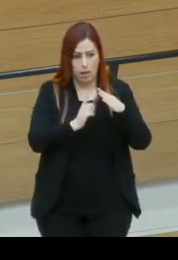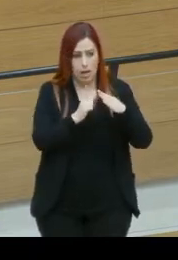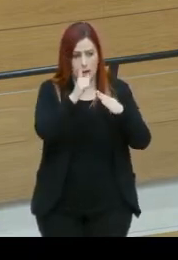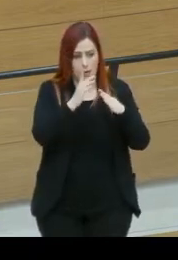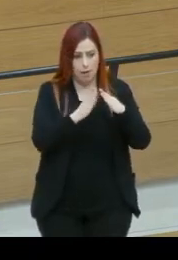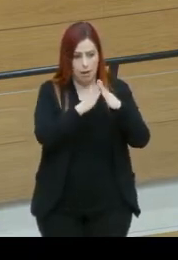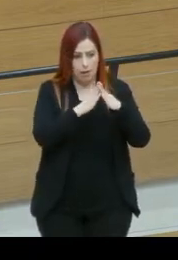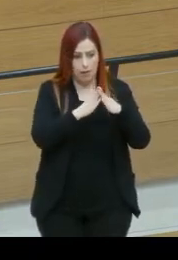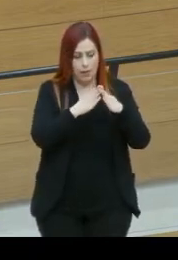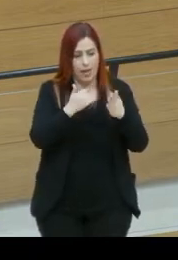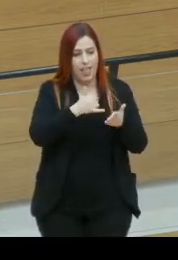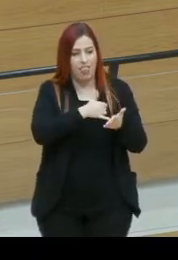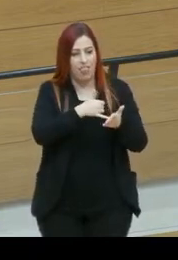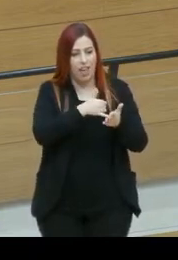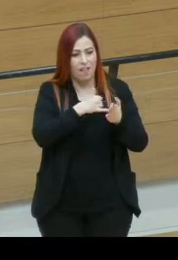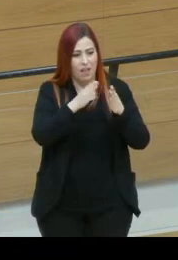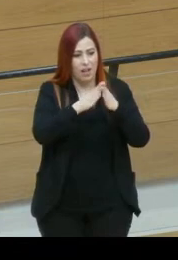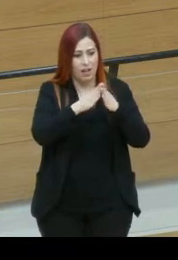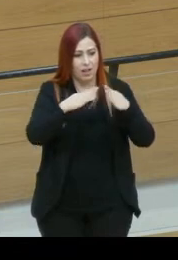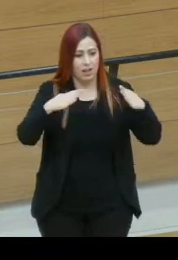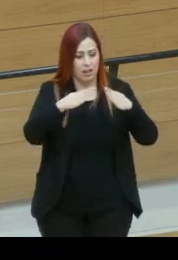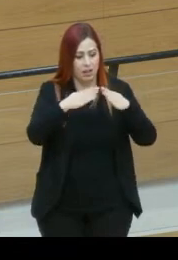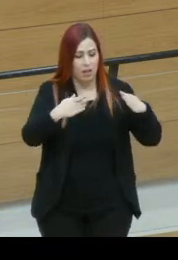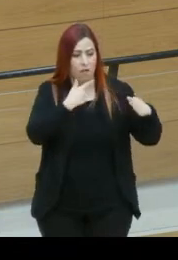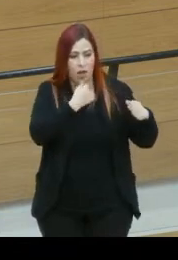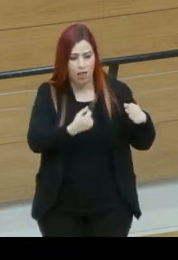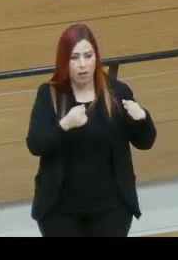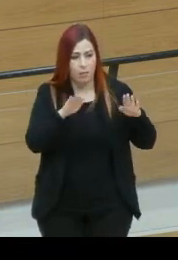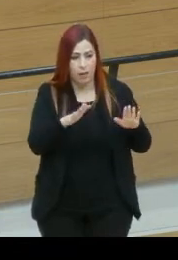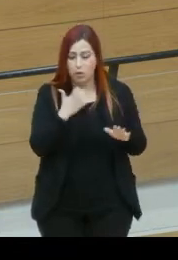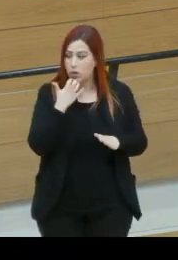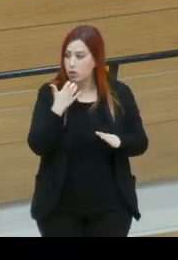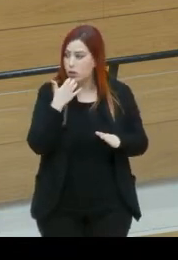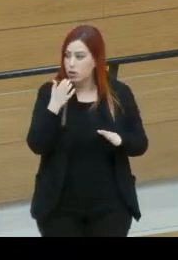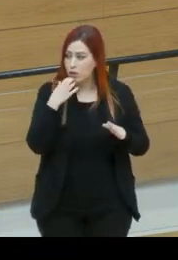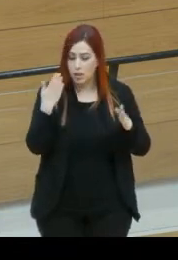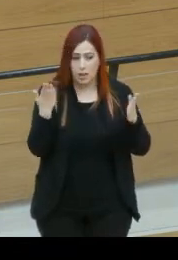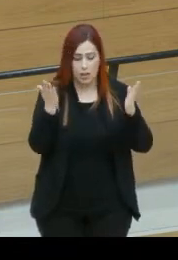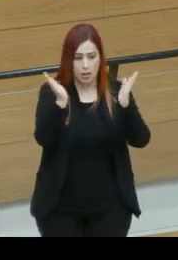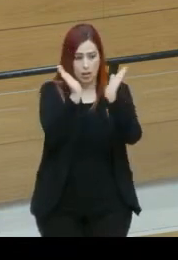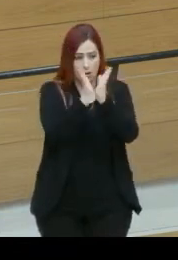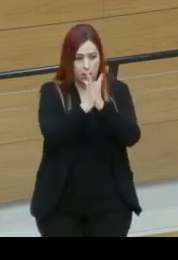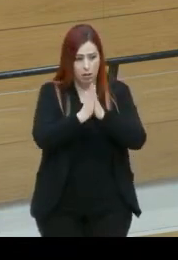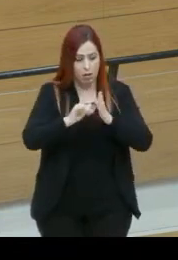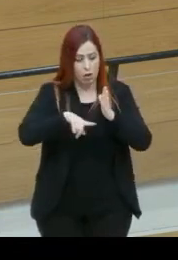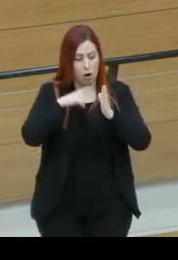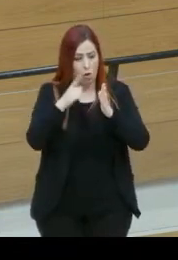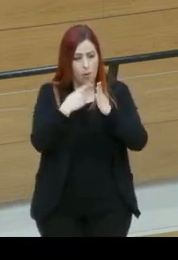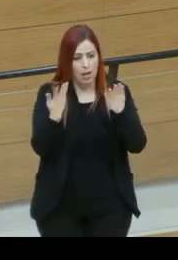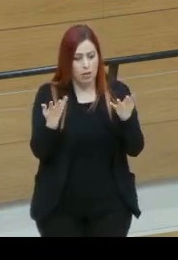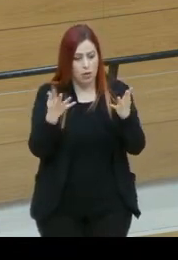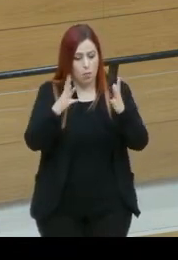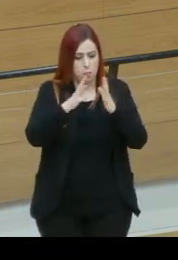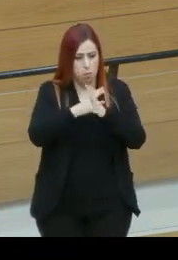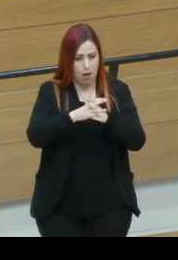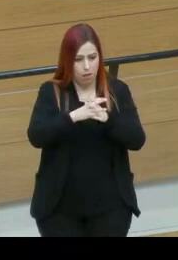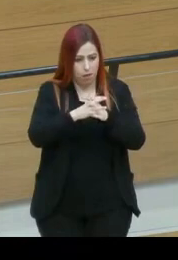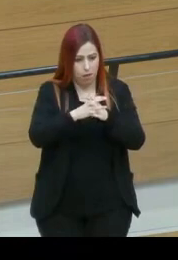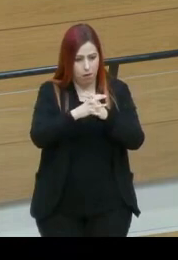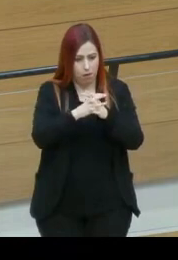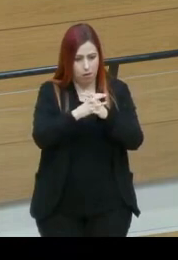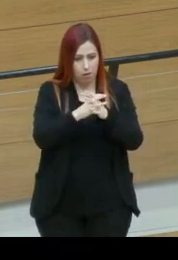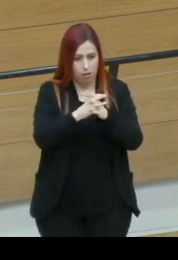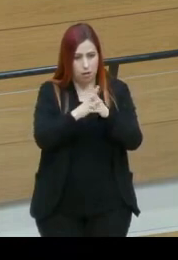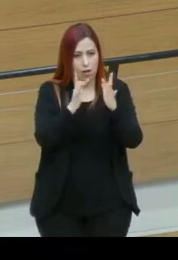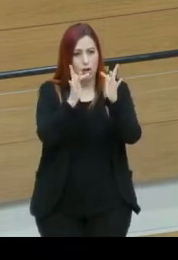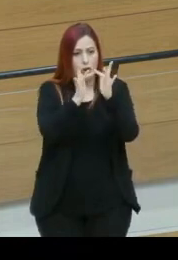es muy débil y se separa rápidamente. Pero si por el contrario unimos todas las copias y ponemos en contacto ambas